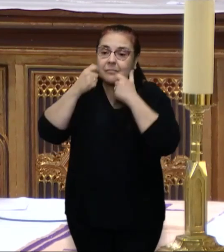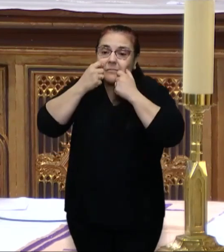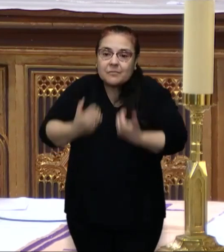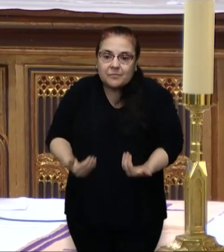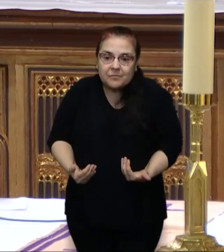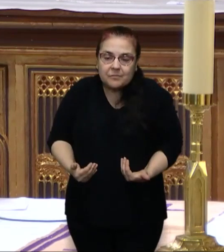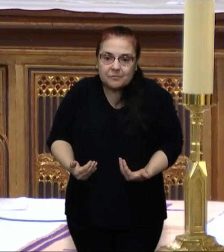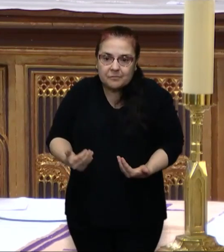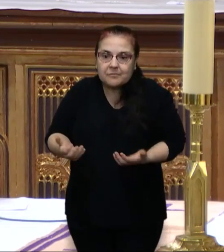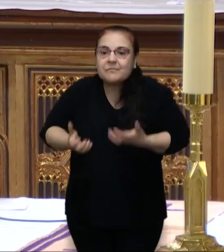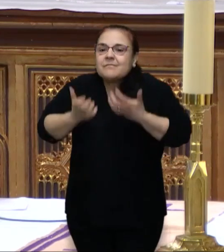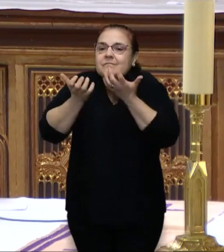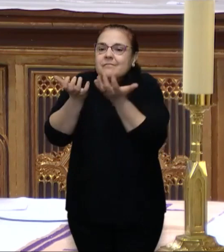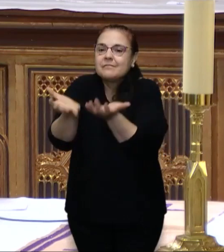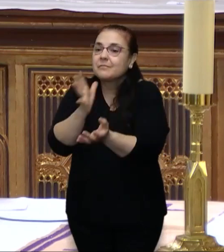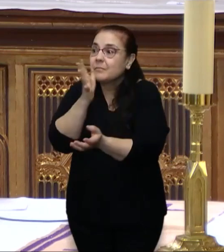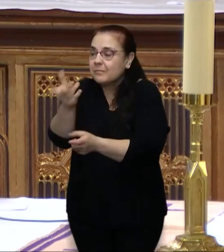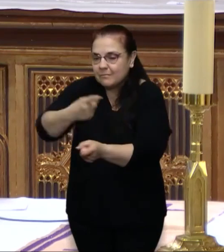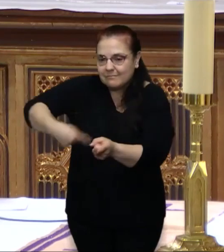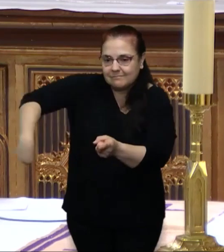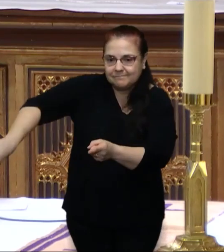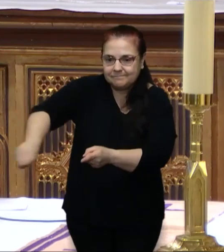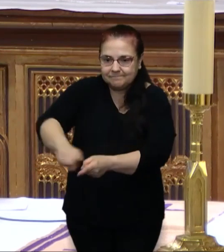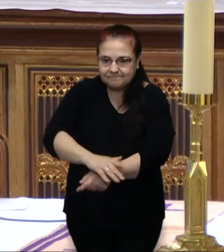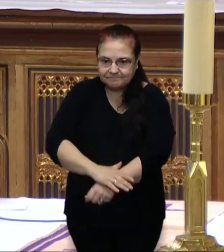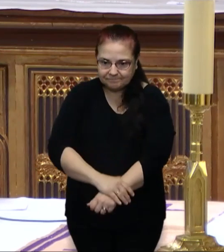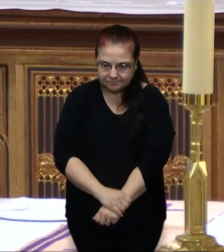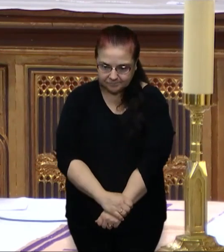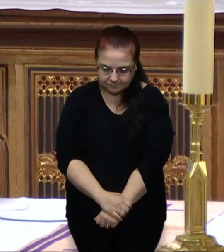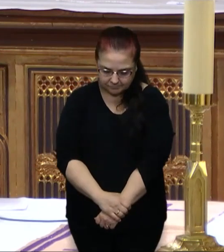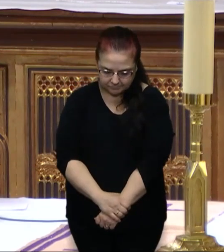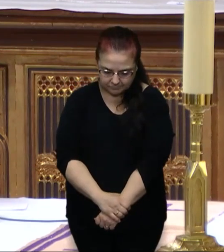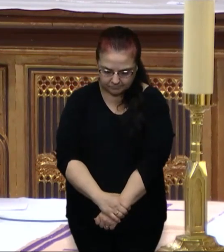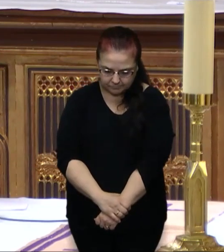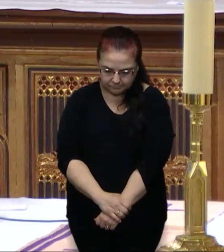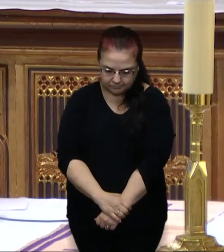cuerpo, que será entregado por vosotros».